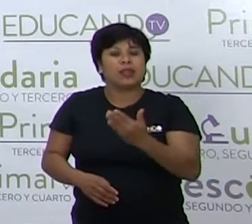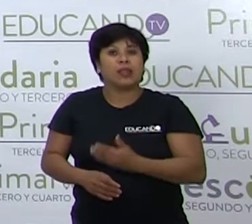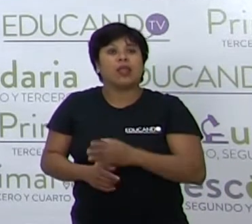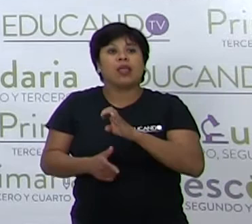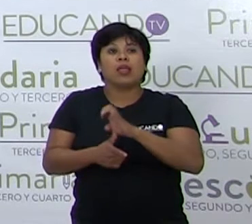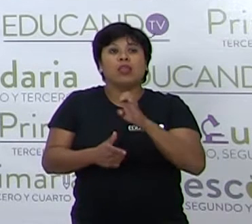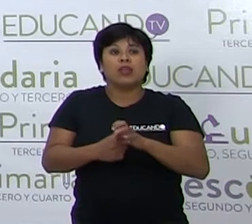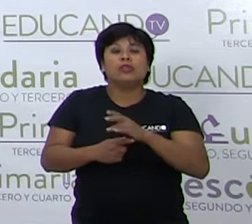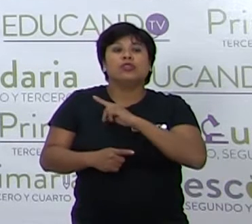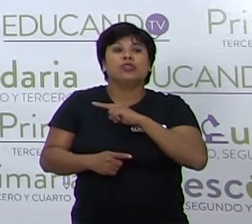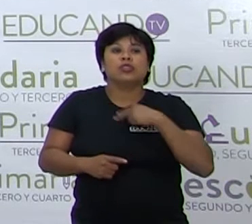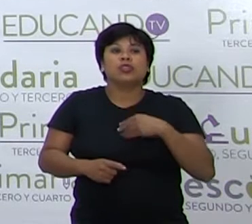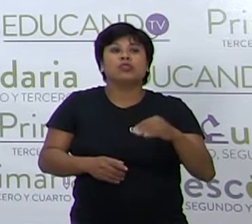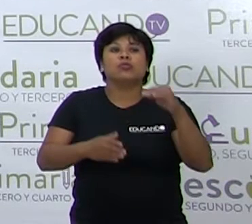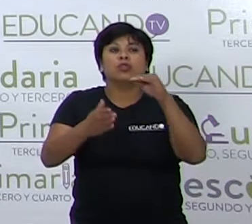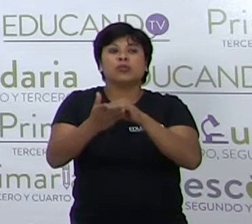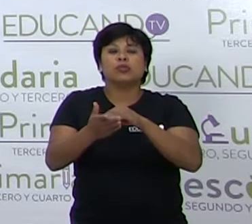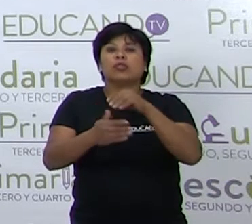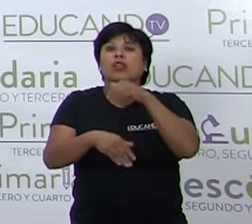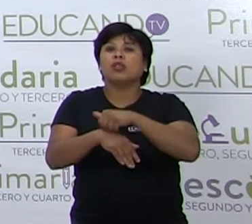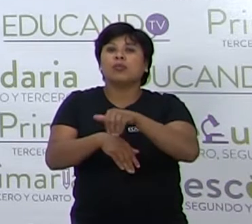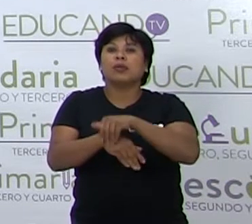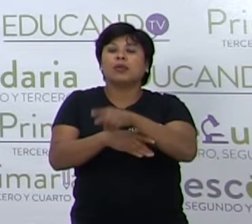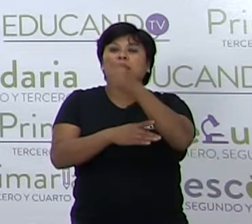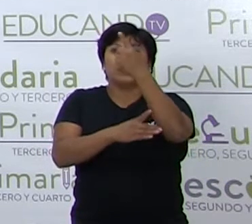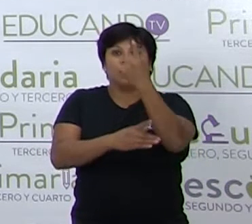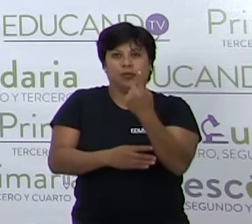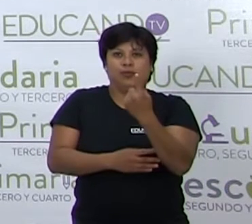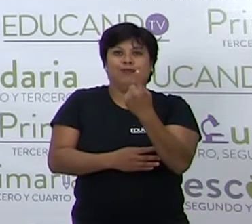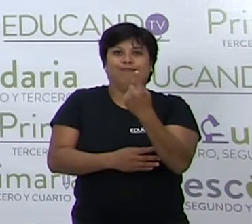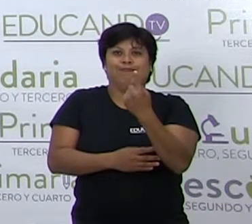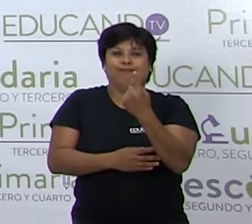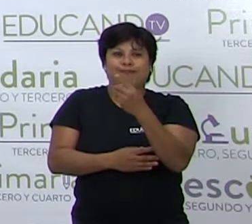entonces aquí ubicamos el número 1.